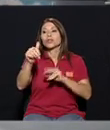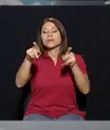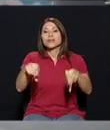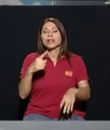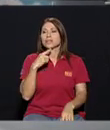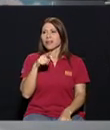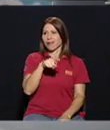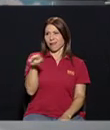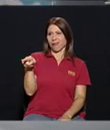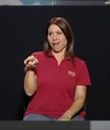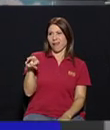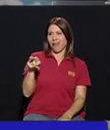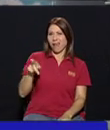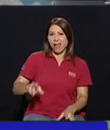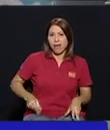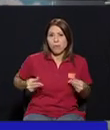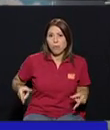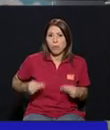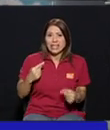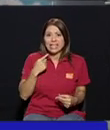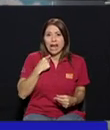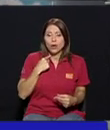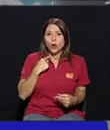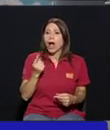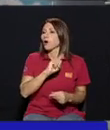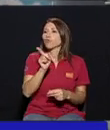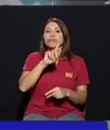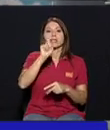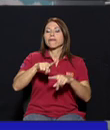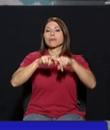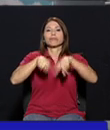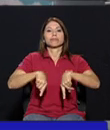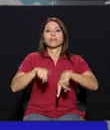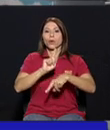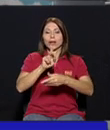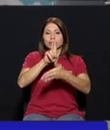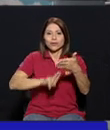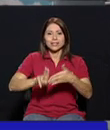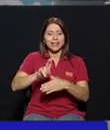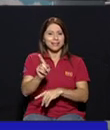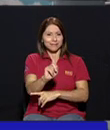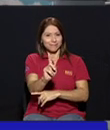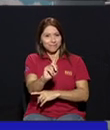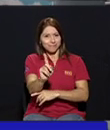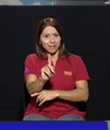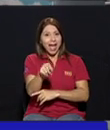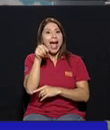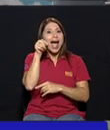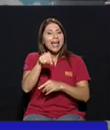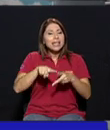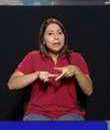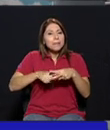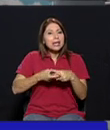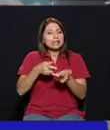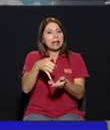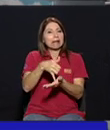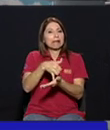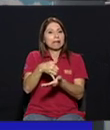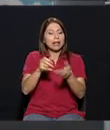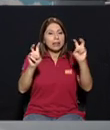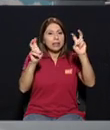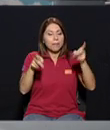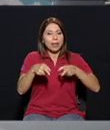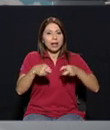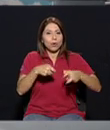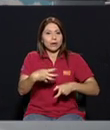que desterrarlo de las universidades. Por ahí empieza a trastocarse el tema de la autonomía universitaria y sería gravísimo para